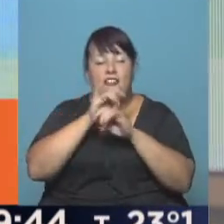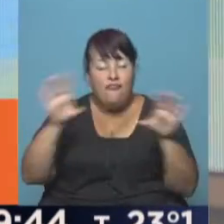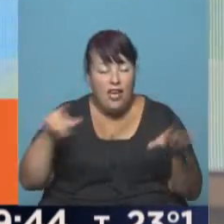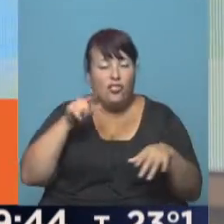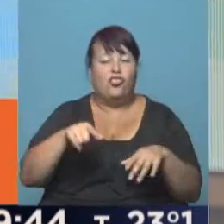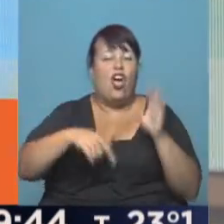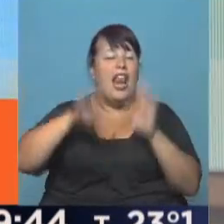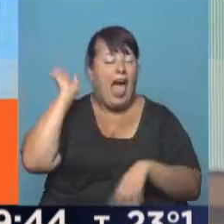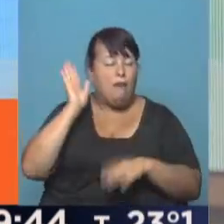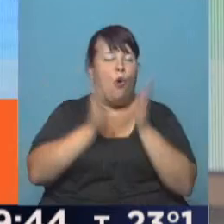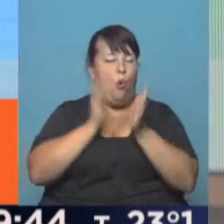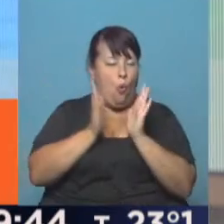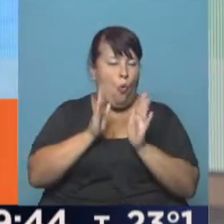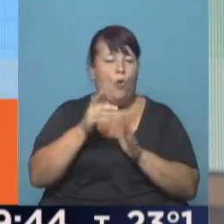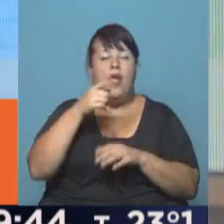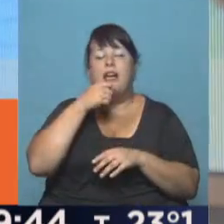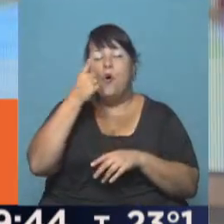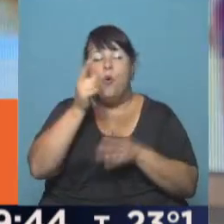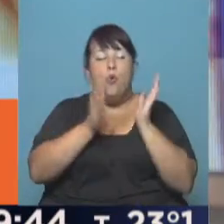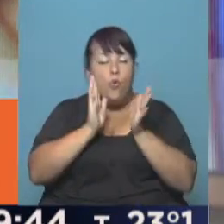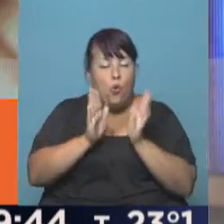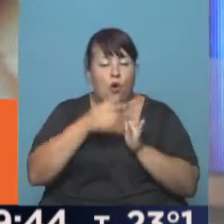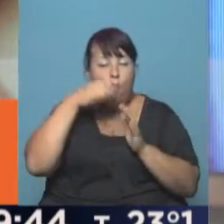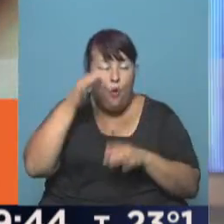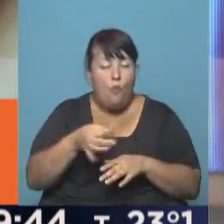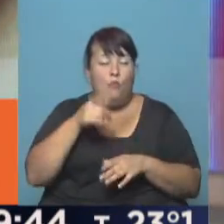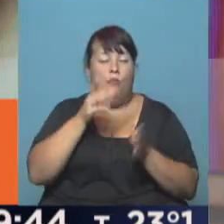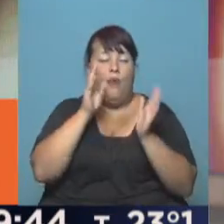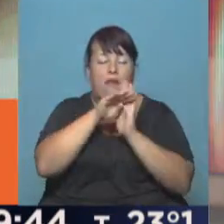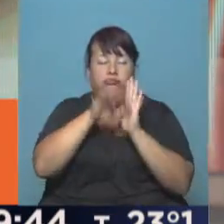la mayoría se cura, una de las que se cura si uno cumple con las medidas adecuadas.